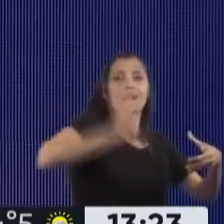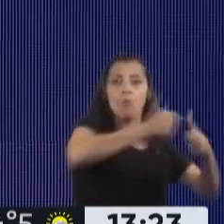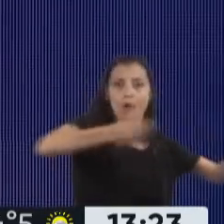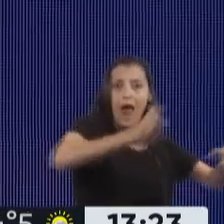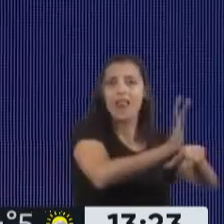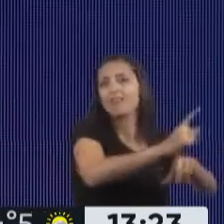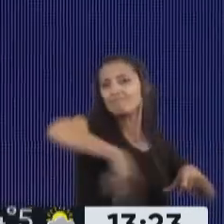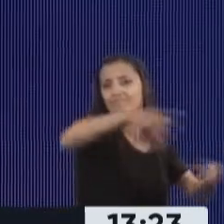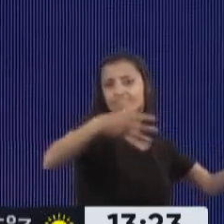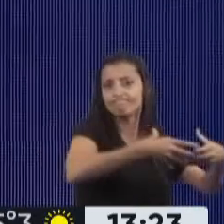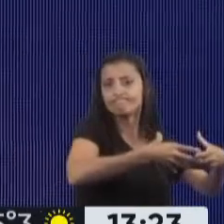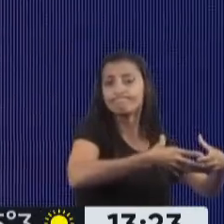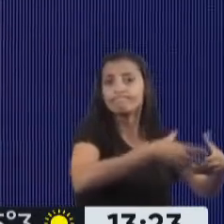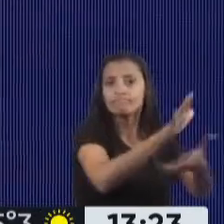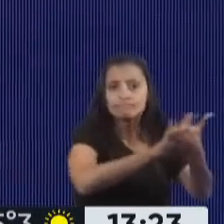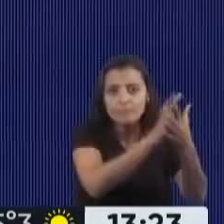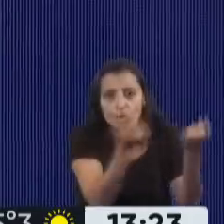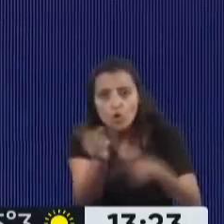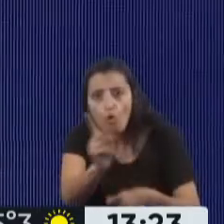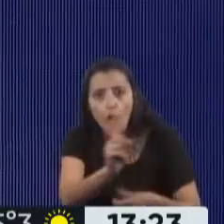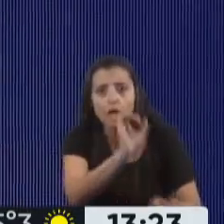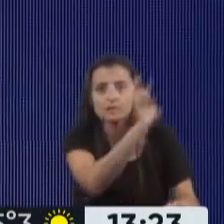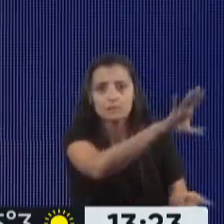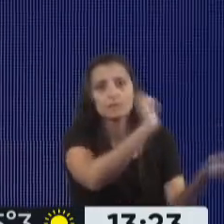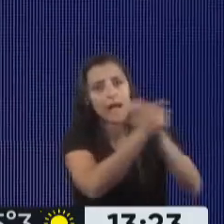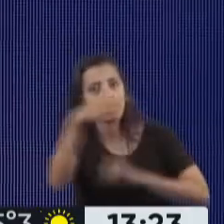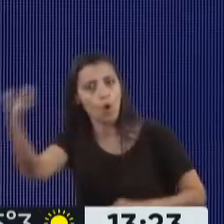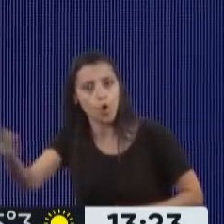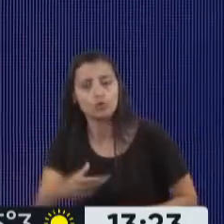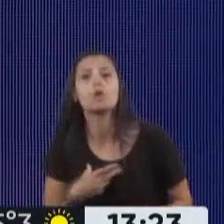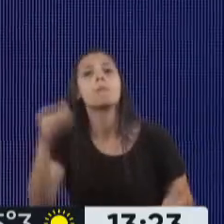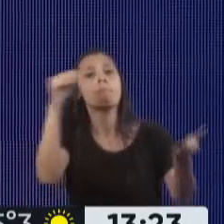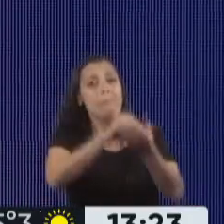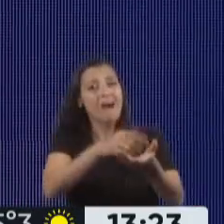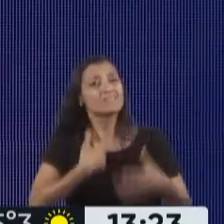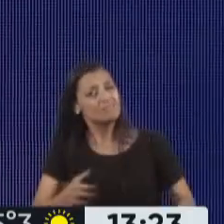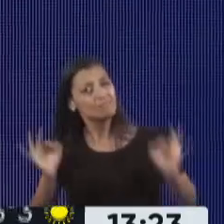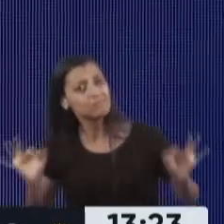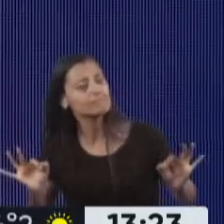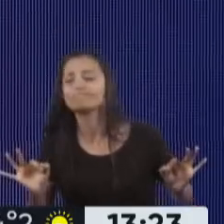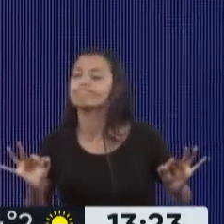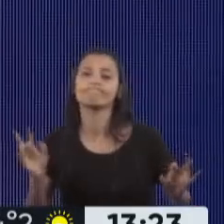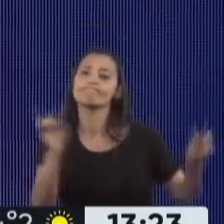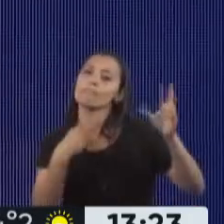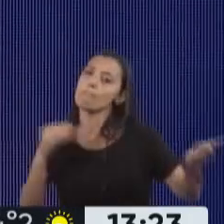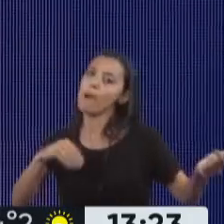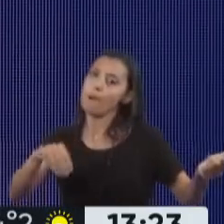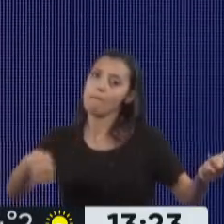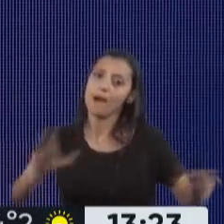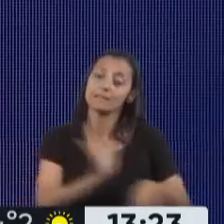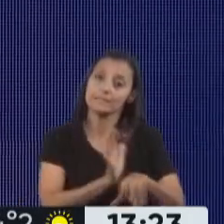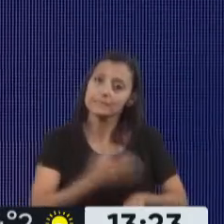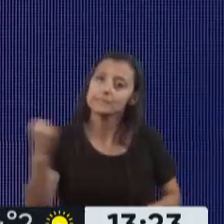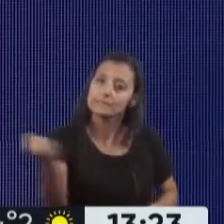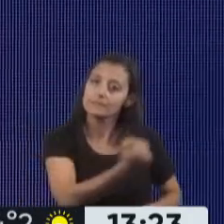otro. Pero además, eso no me alcanzaba, yo quería un poco más. Estaba bastante